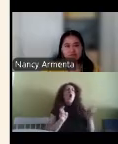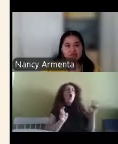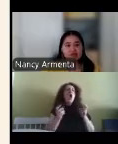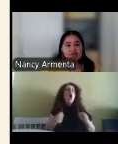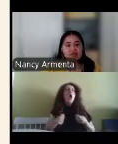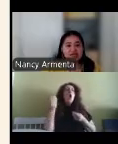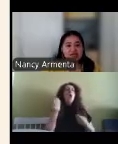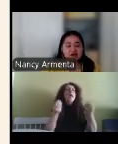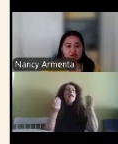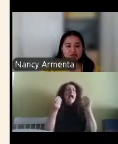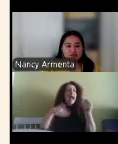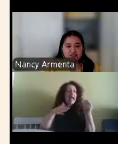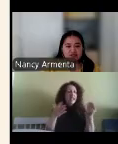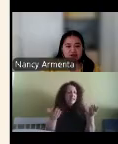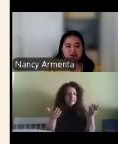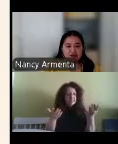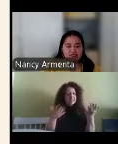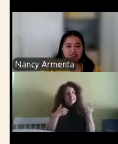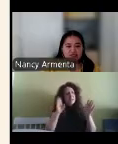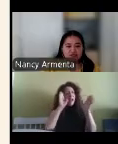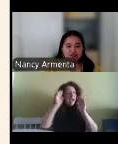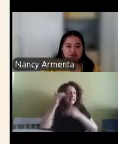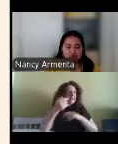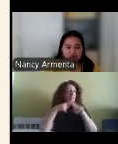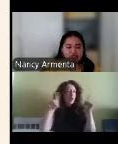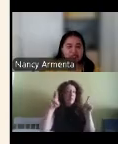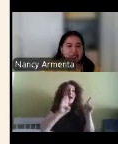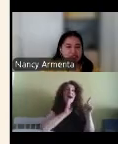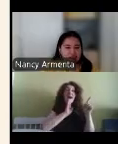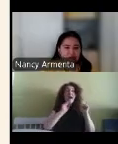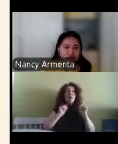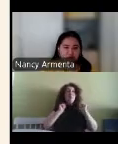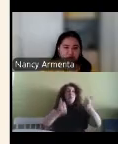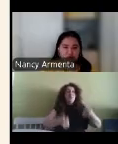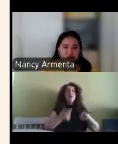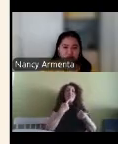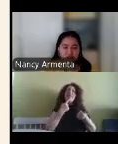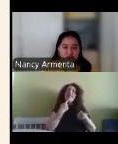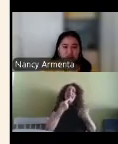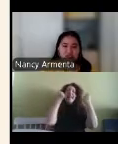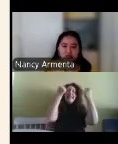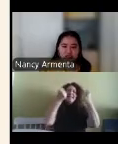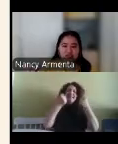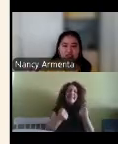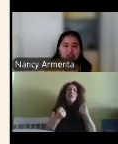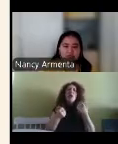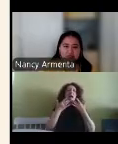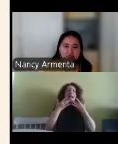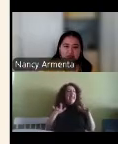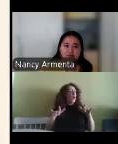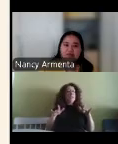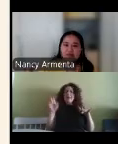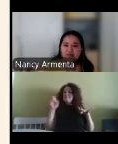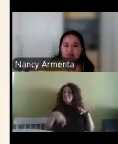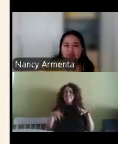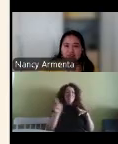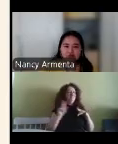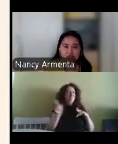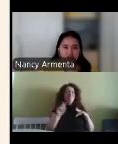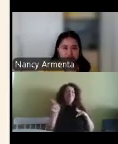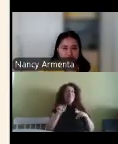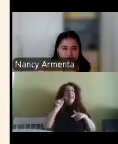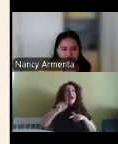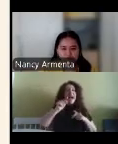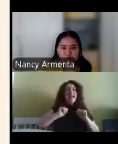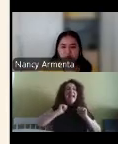diferenciado. Como les mencionaba al inicio, cuando hablamos de que las instituciones no son neutras, entonces aquí ya pueden empezar a surgir